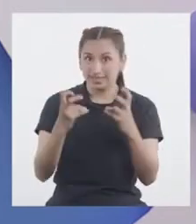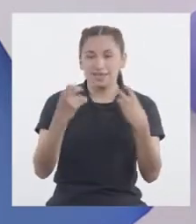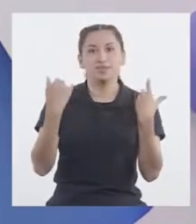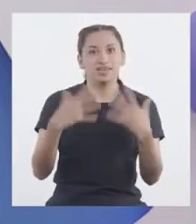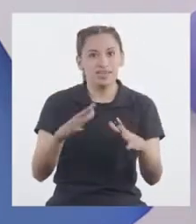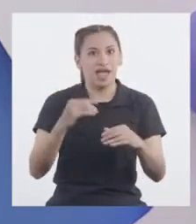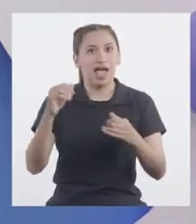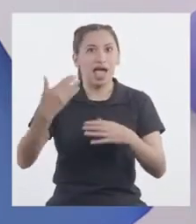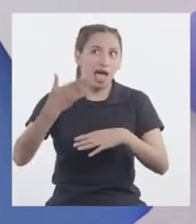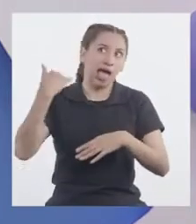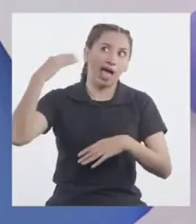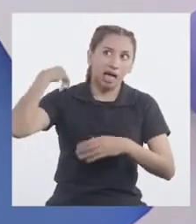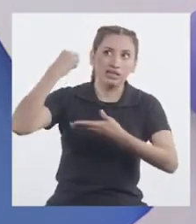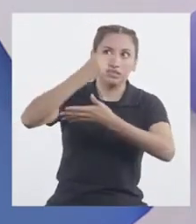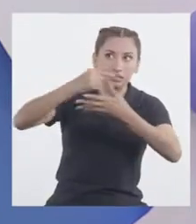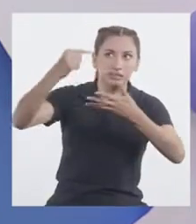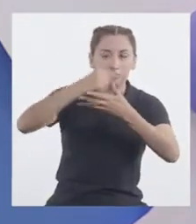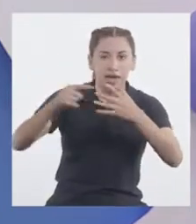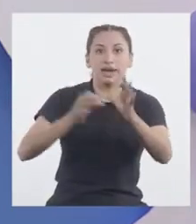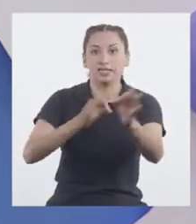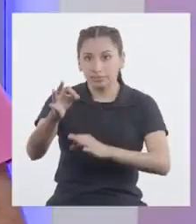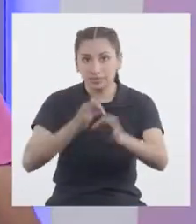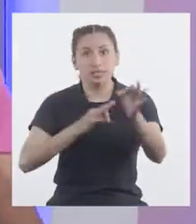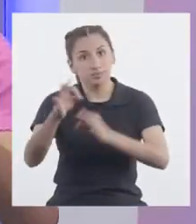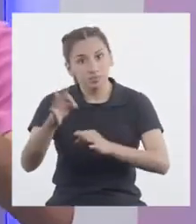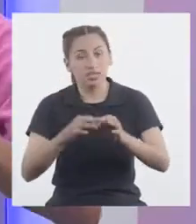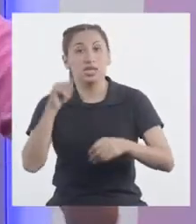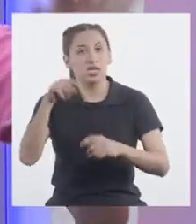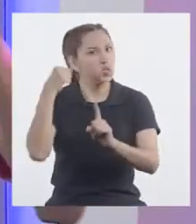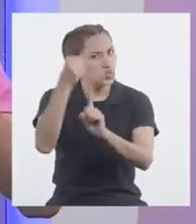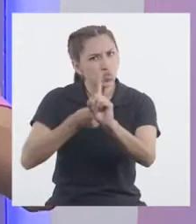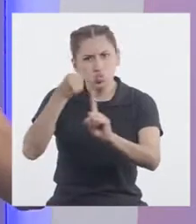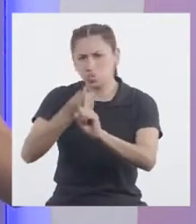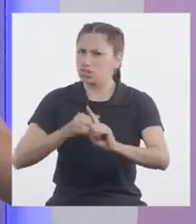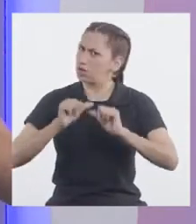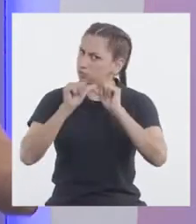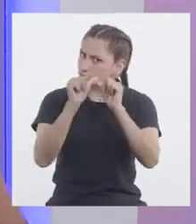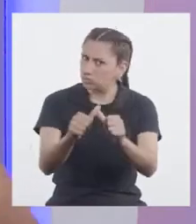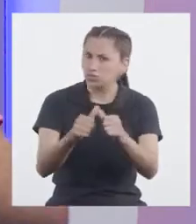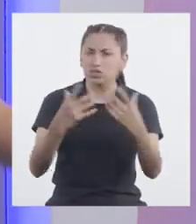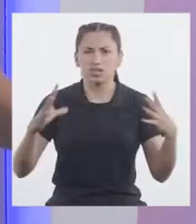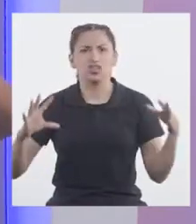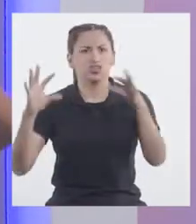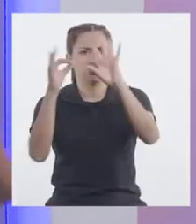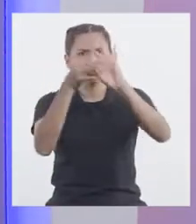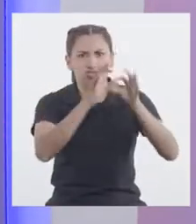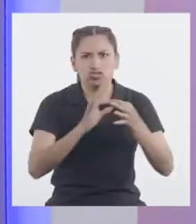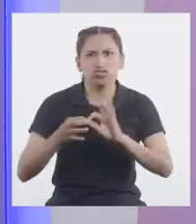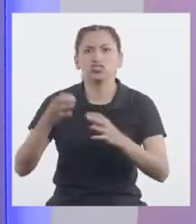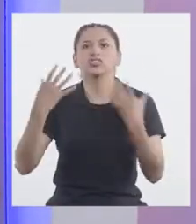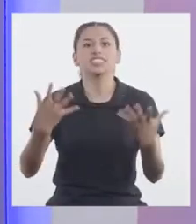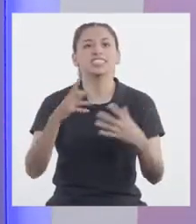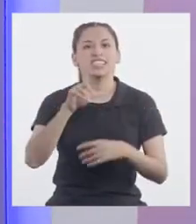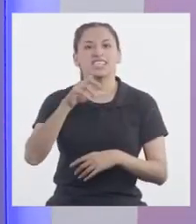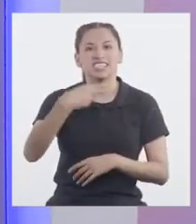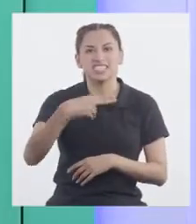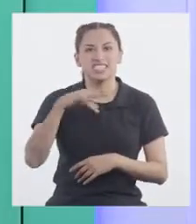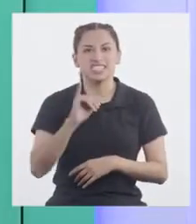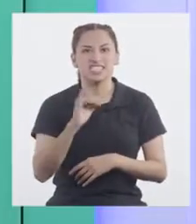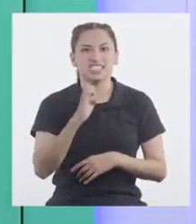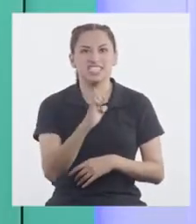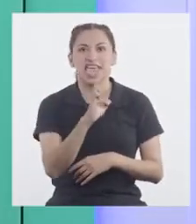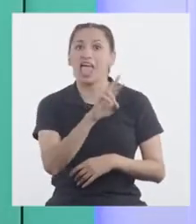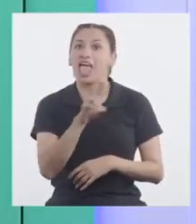venido desarrollando durante todos estos días y semanas. Sí, nuestra lucha continúa con la Liga del